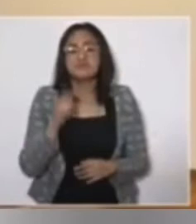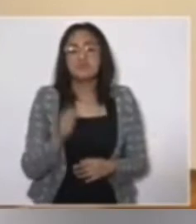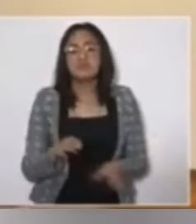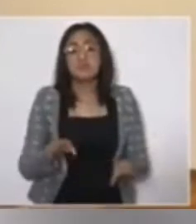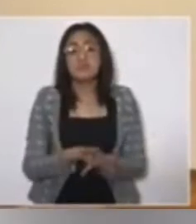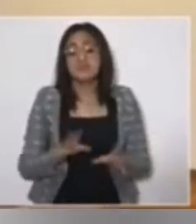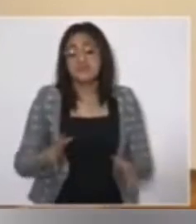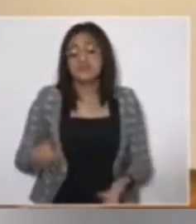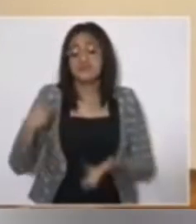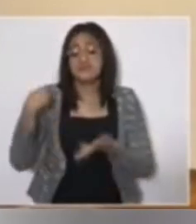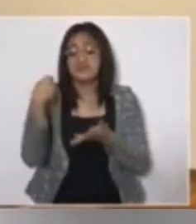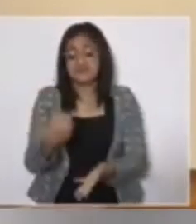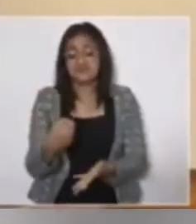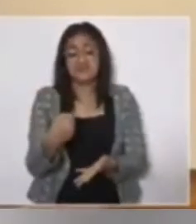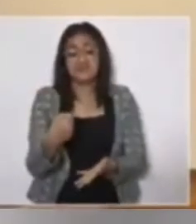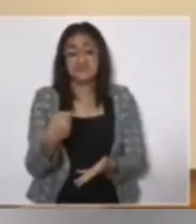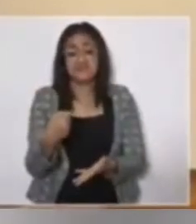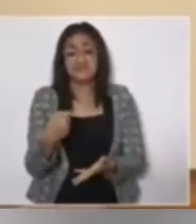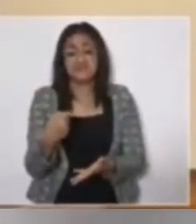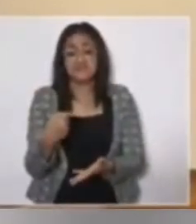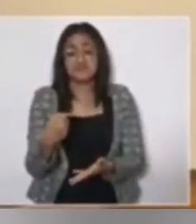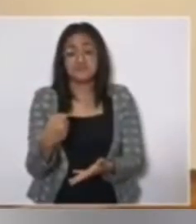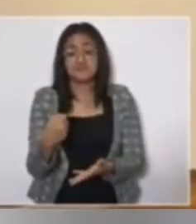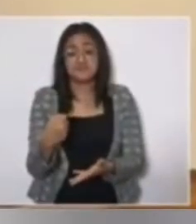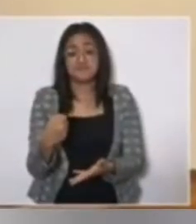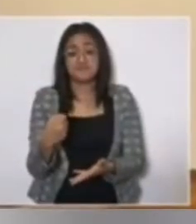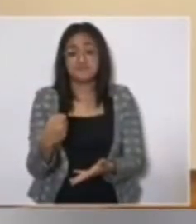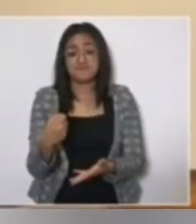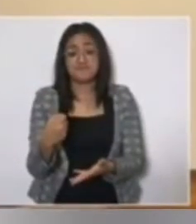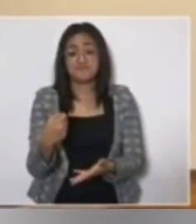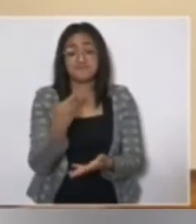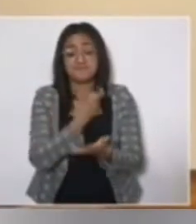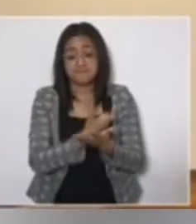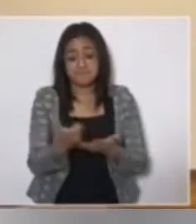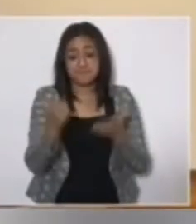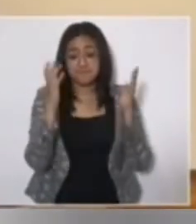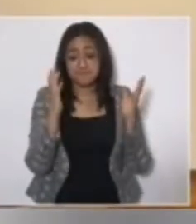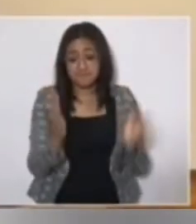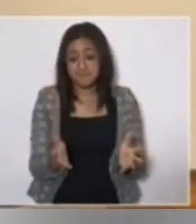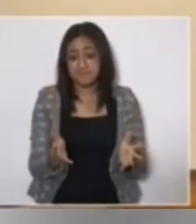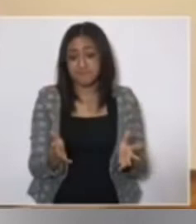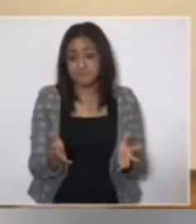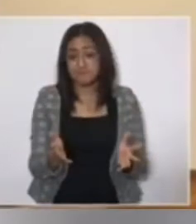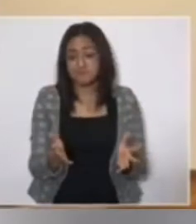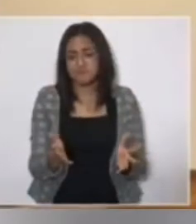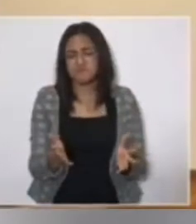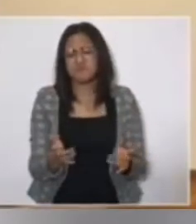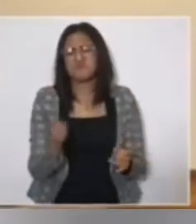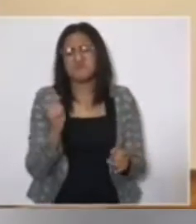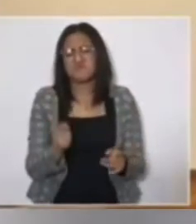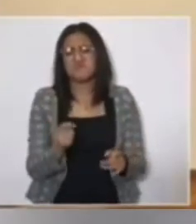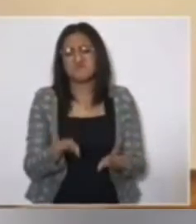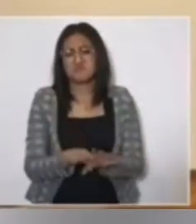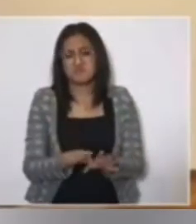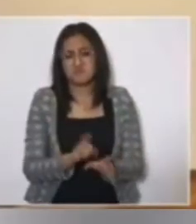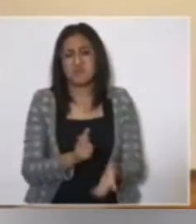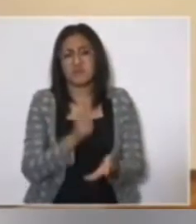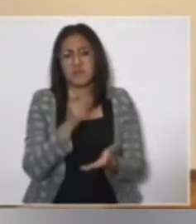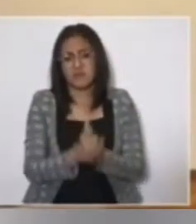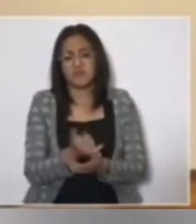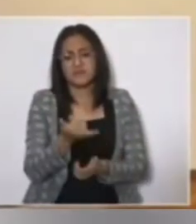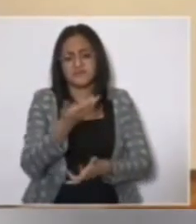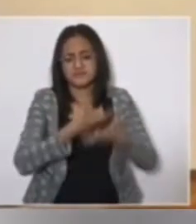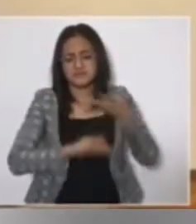paquete este presupuesta al fiscal ley de el paquete de ingresos y el paquete